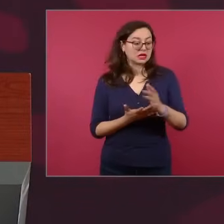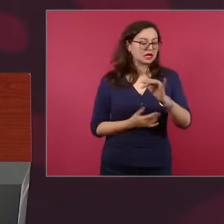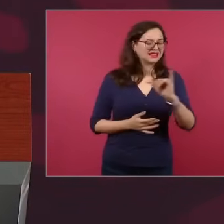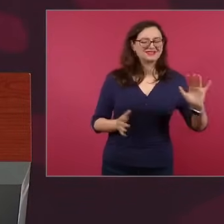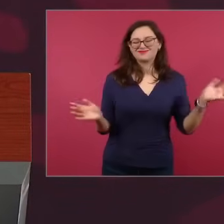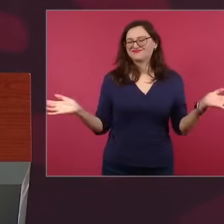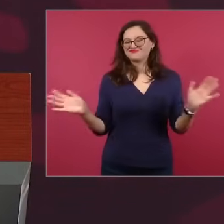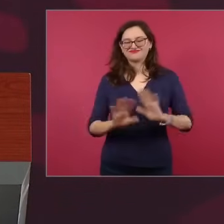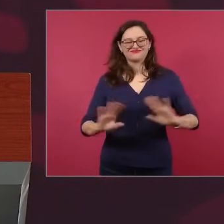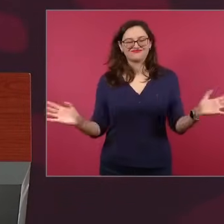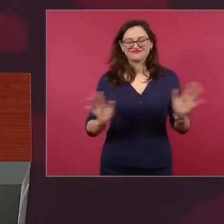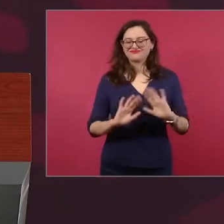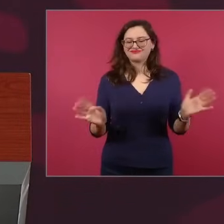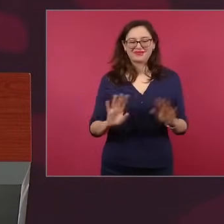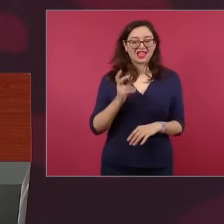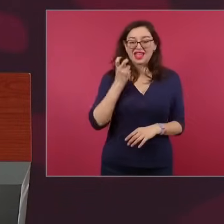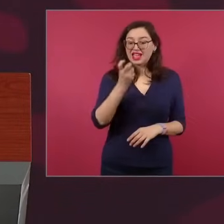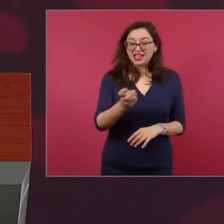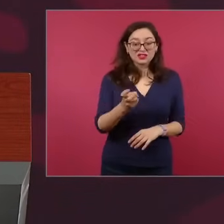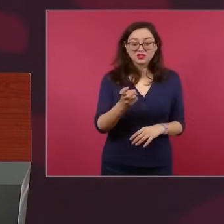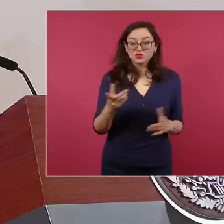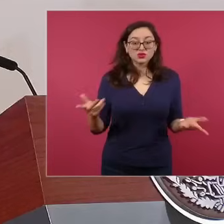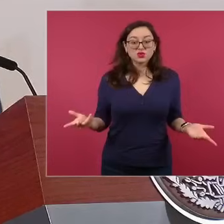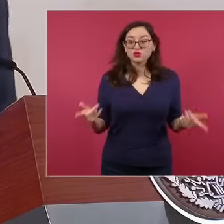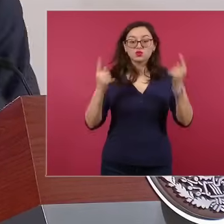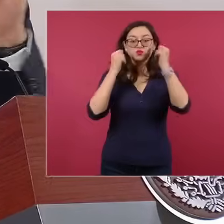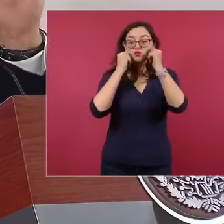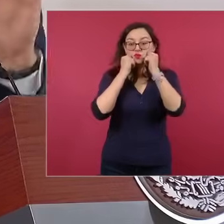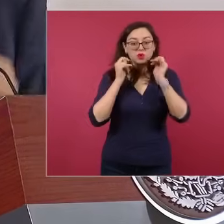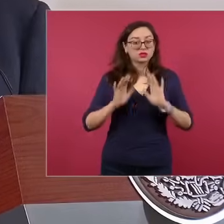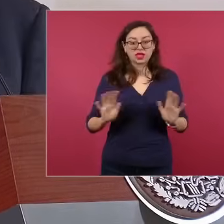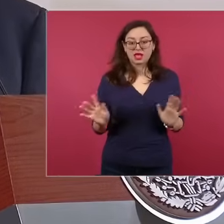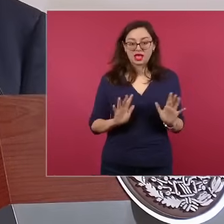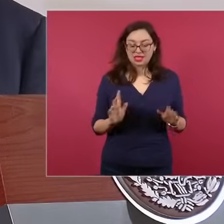No. No existe la extrema derecha, es la derecha.